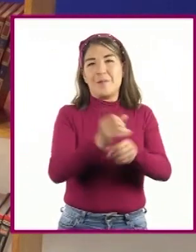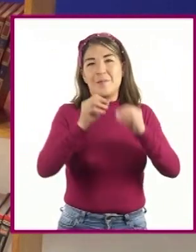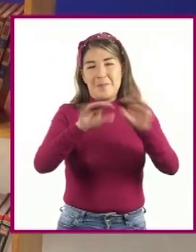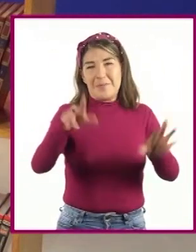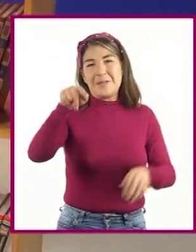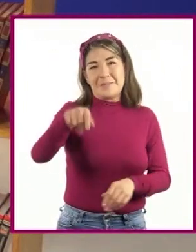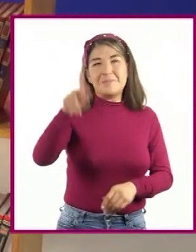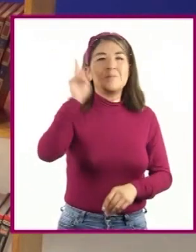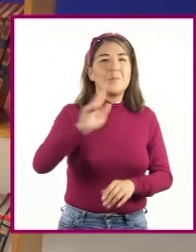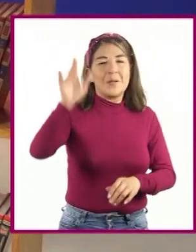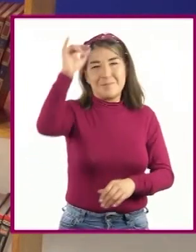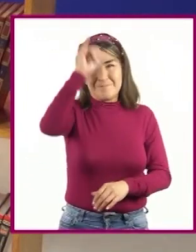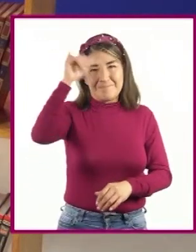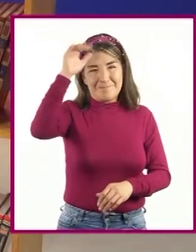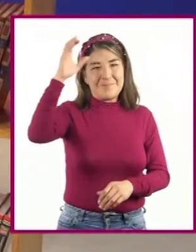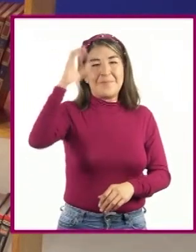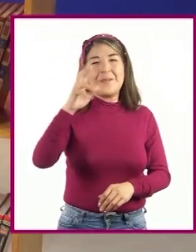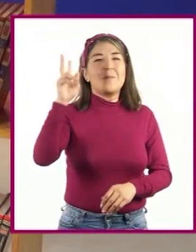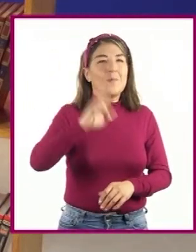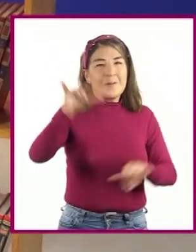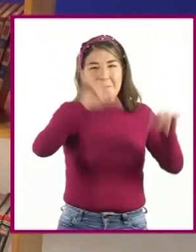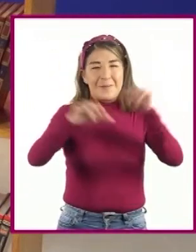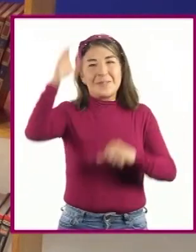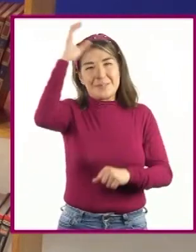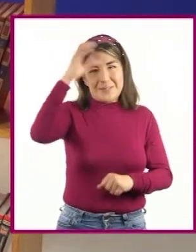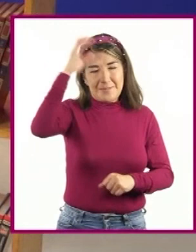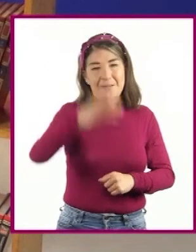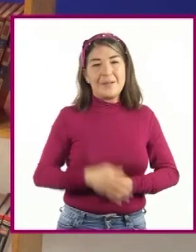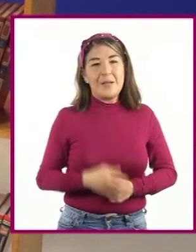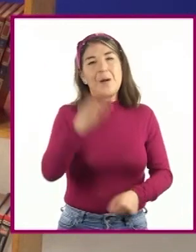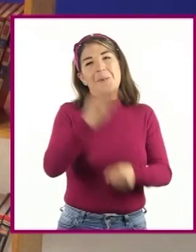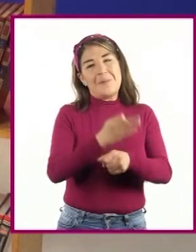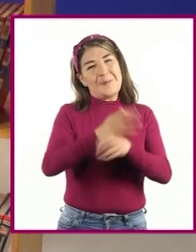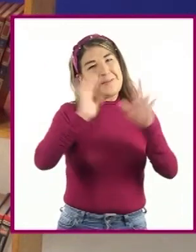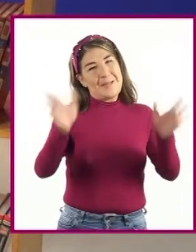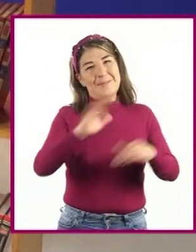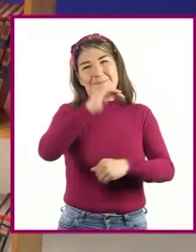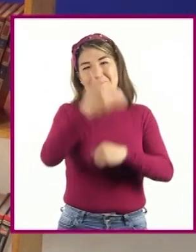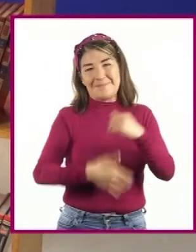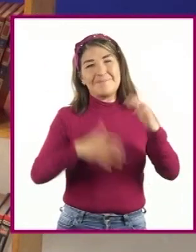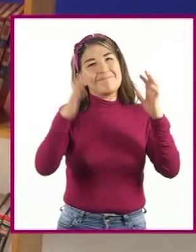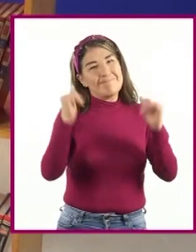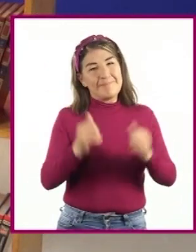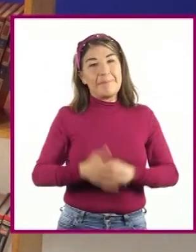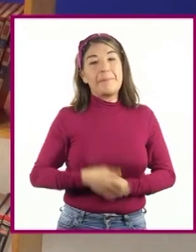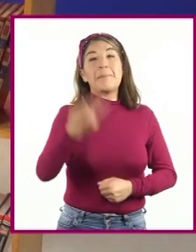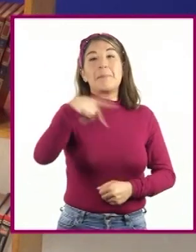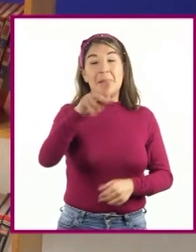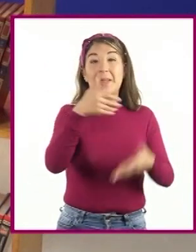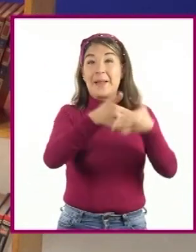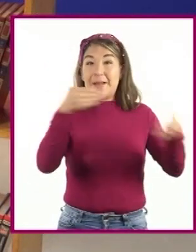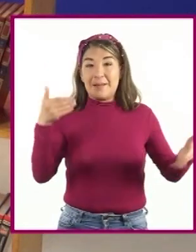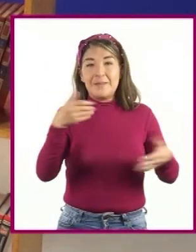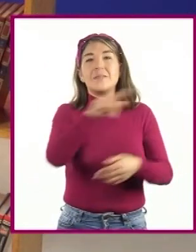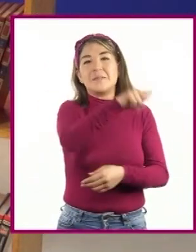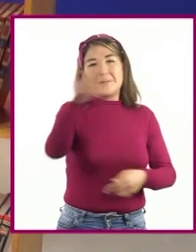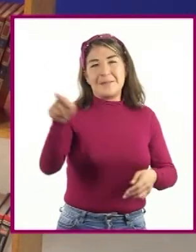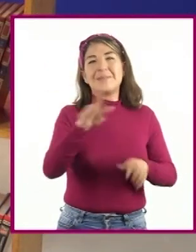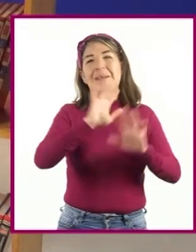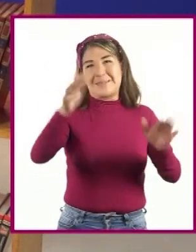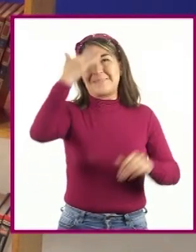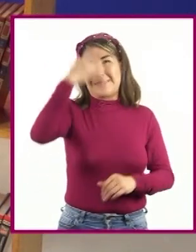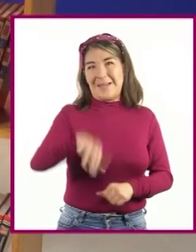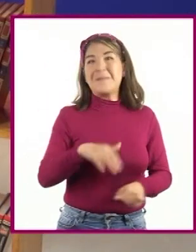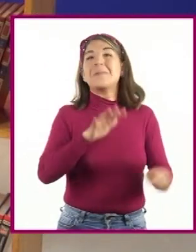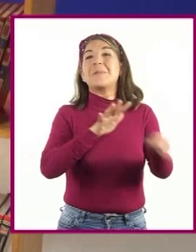de experimentos científicos. Llegó el momento de despedirnos de ustedes, pero antes de hacerlo, ya se lo esperaban,